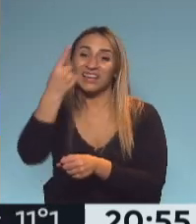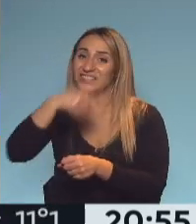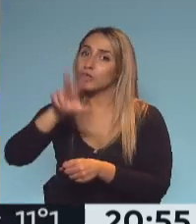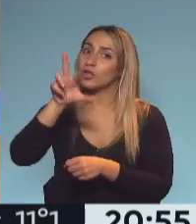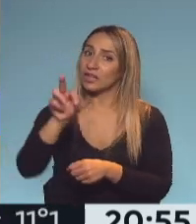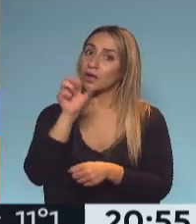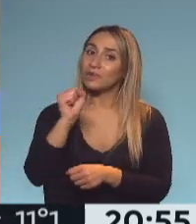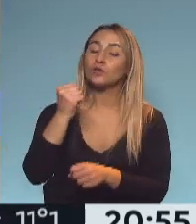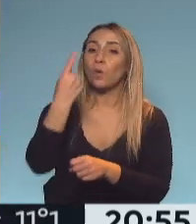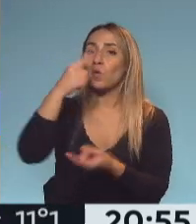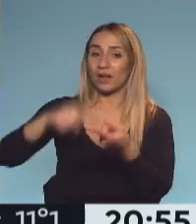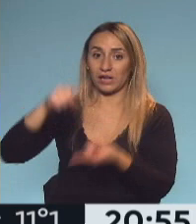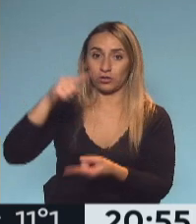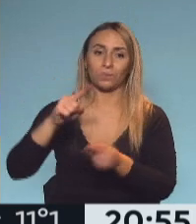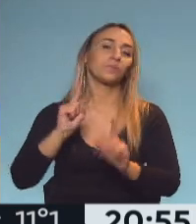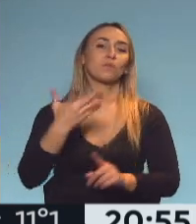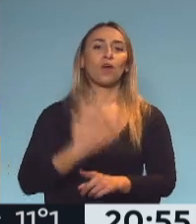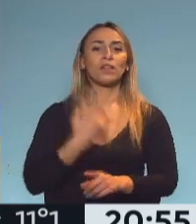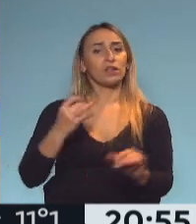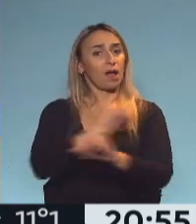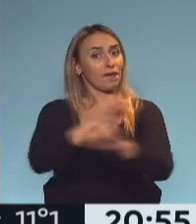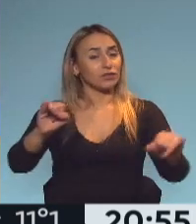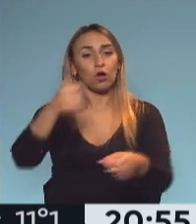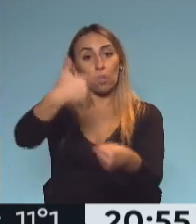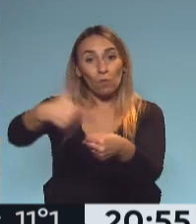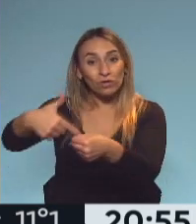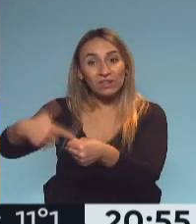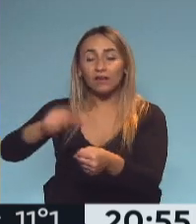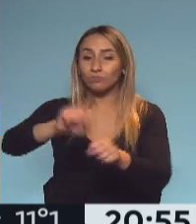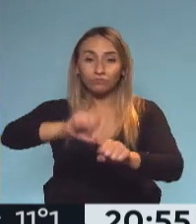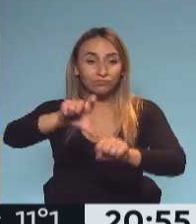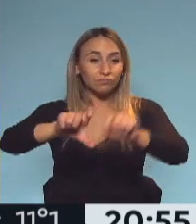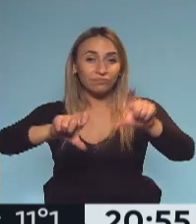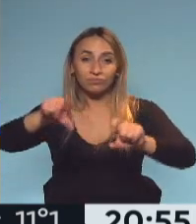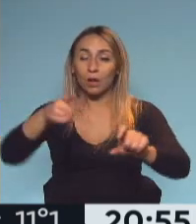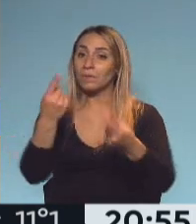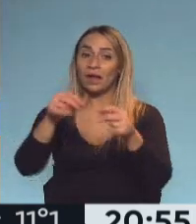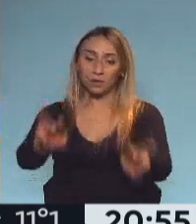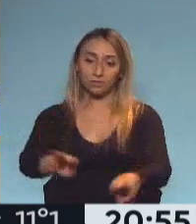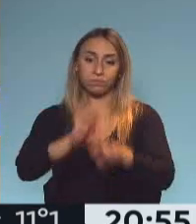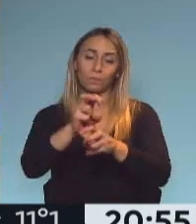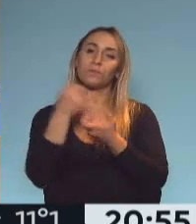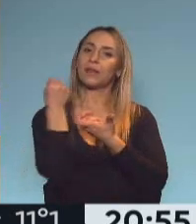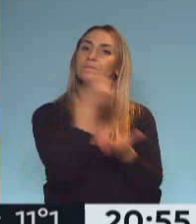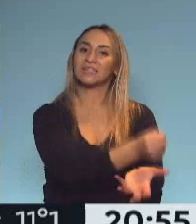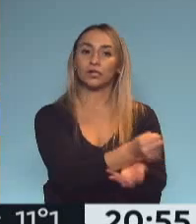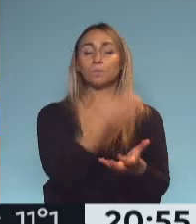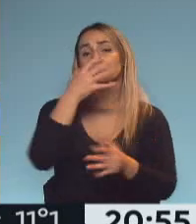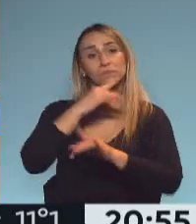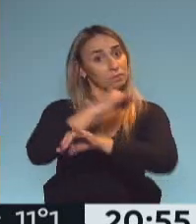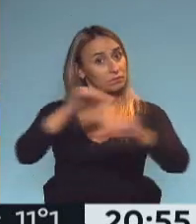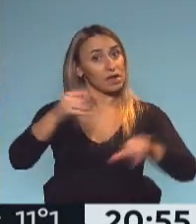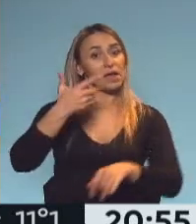litro gonzález aseguró que los incrementos de los combustibles se destinan a la inversión y recordó que pf quedó sin